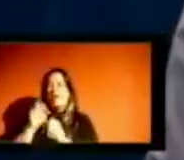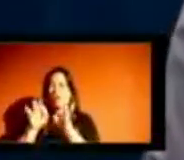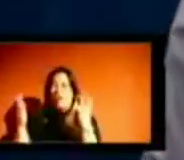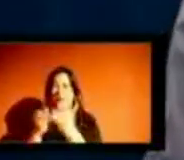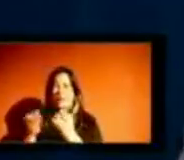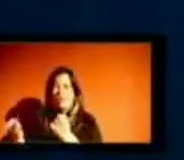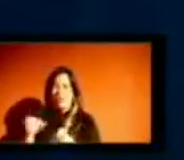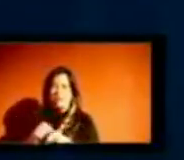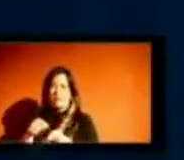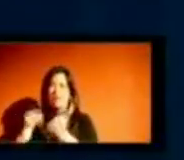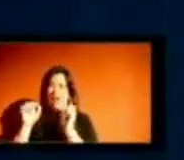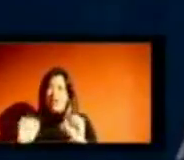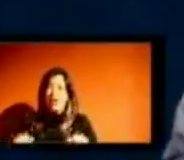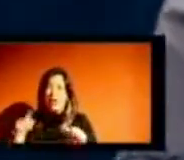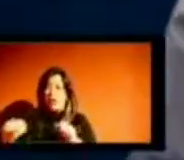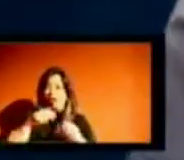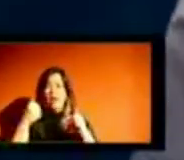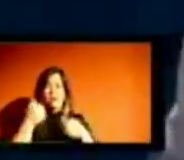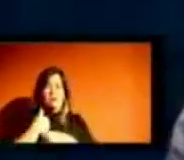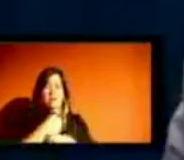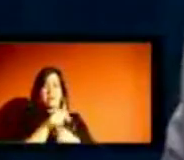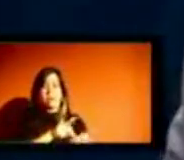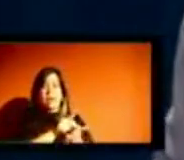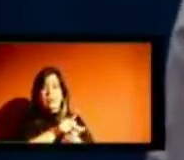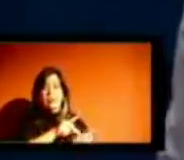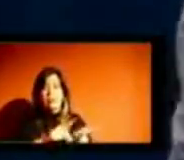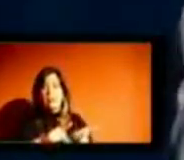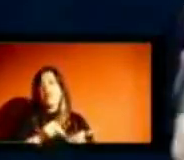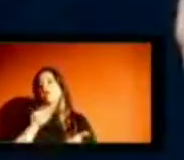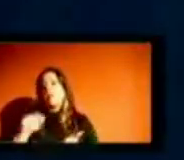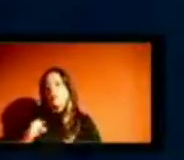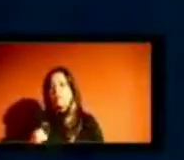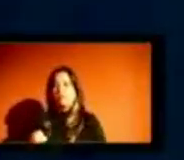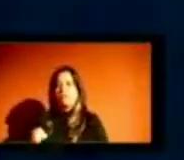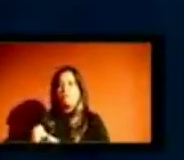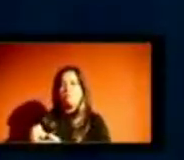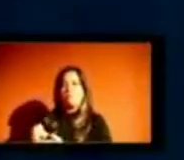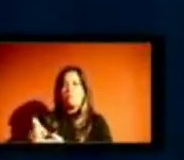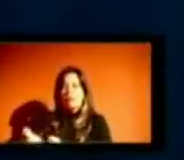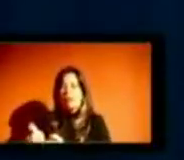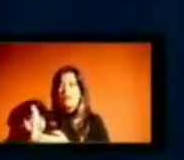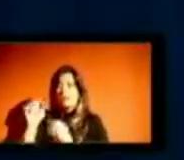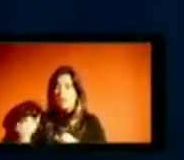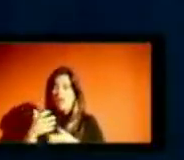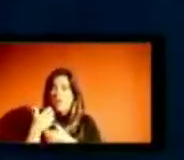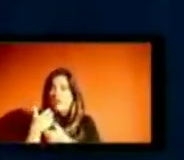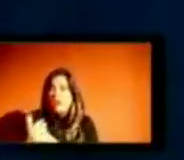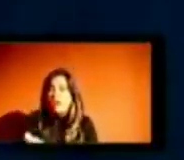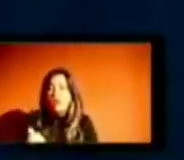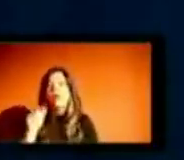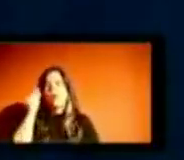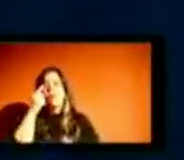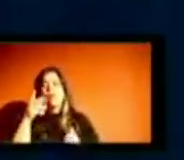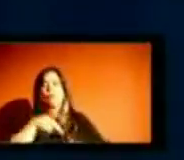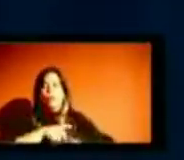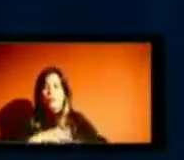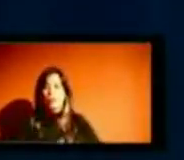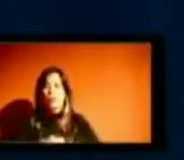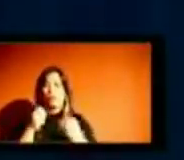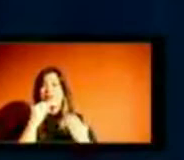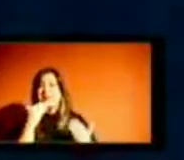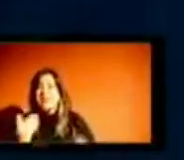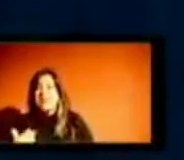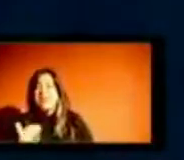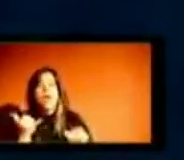sobre ingresos, que puedan recibir sus incentivos contributivos y sobre todo que puedan confiar en el gobierno de Puerto Rico.